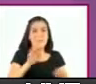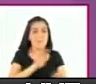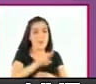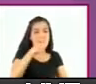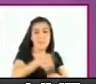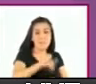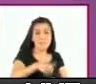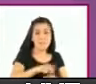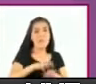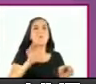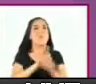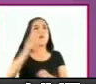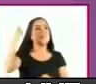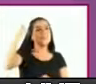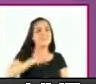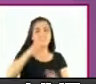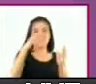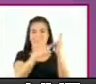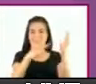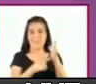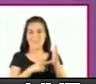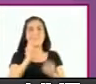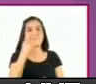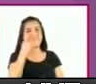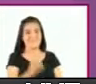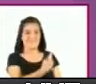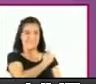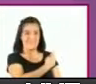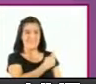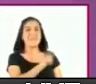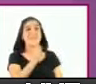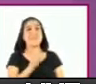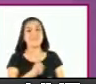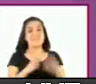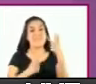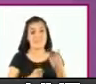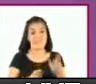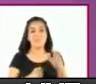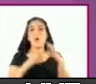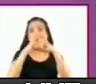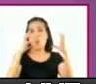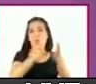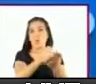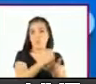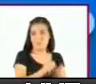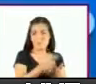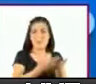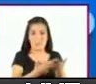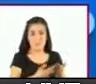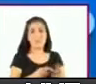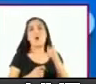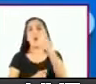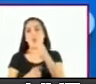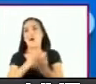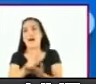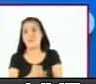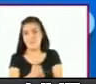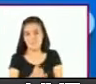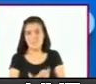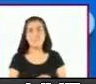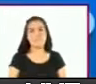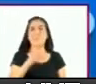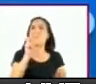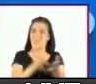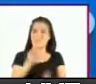sucesión y el patrón o regla, que es 3 globos rosas y 1 azul. Retomemos la pregunta que se